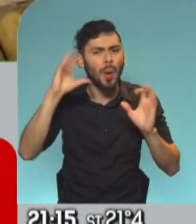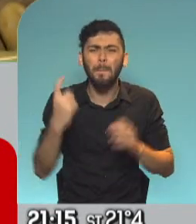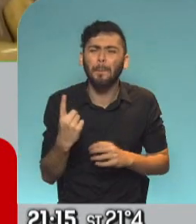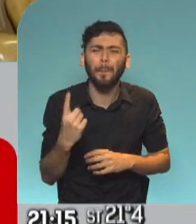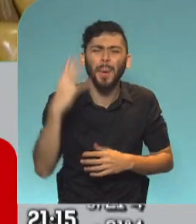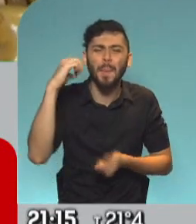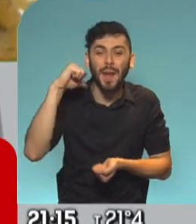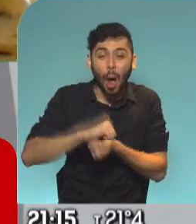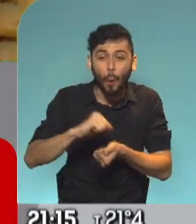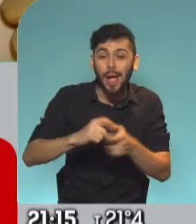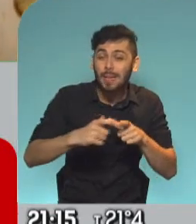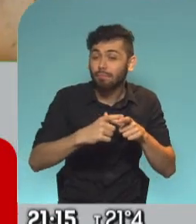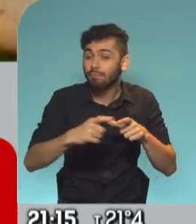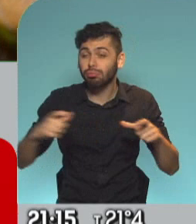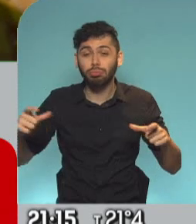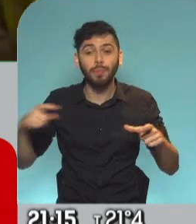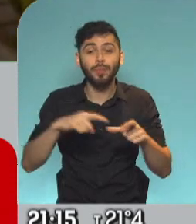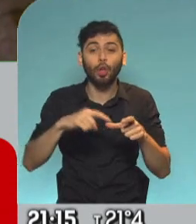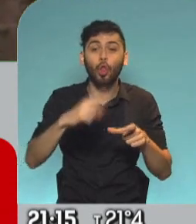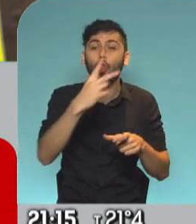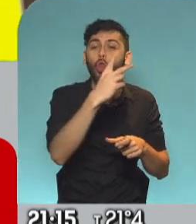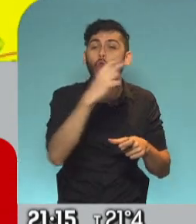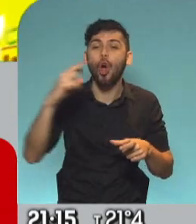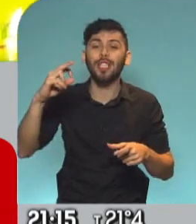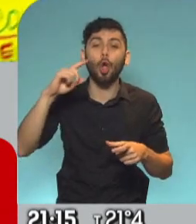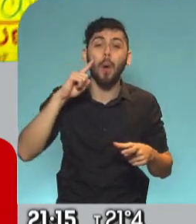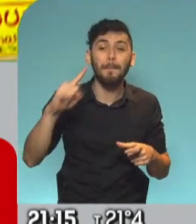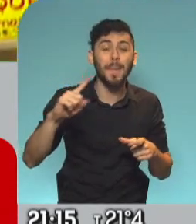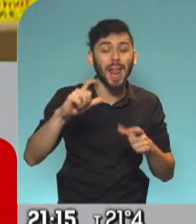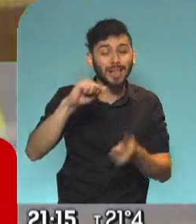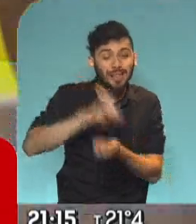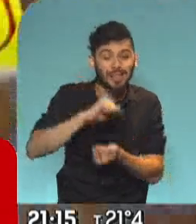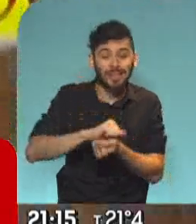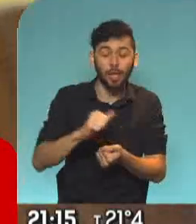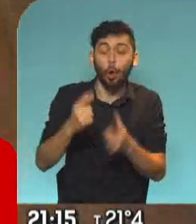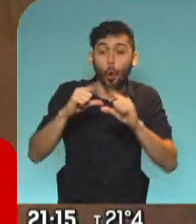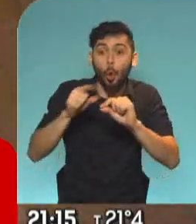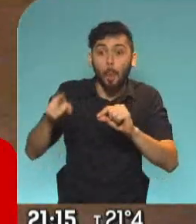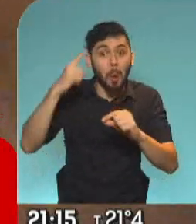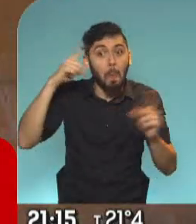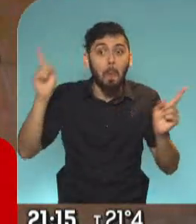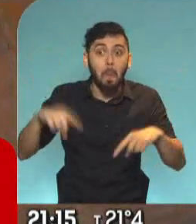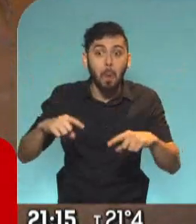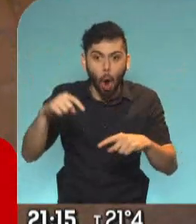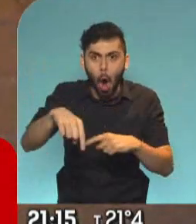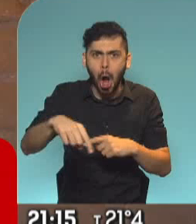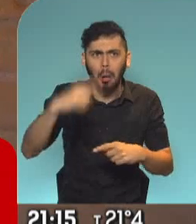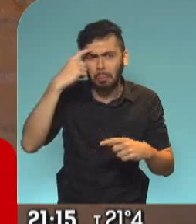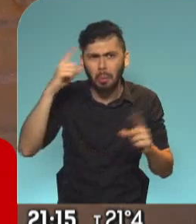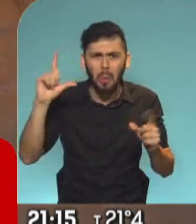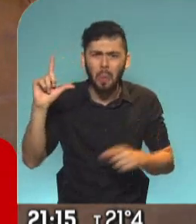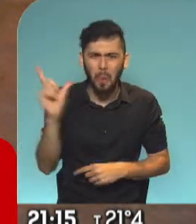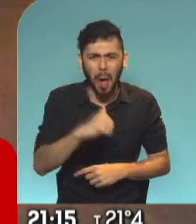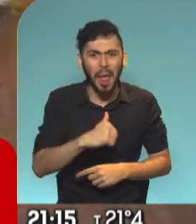y esa tirada alcanzó 200.000 ejemplares, un número impensado para la fecha de hoy.